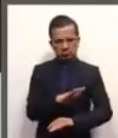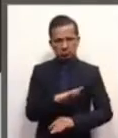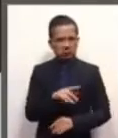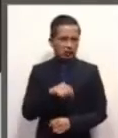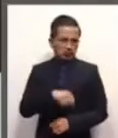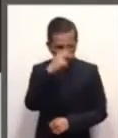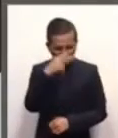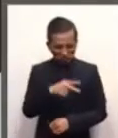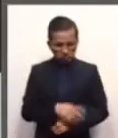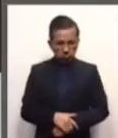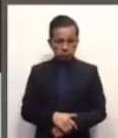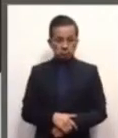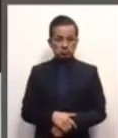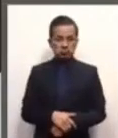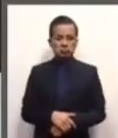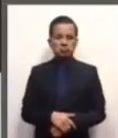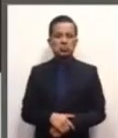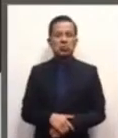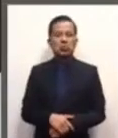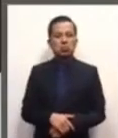Y el pasado 1 de julio